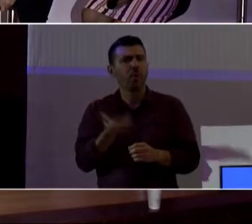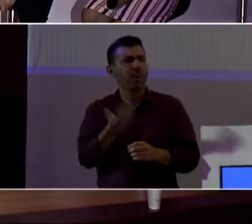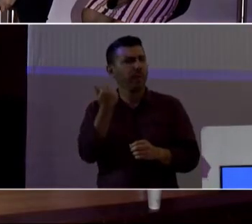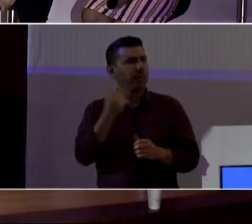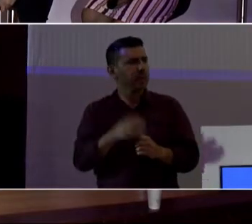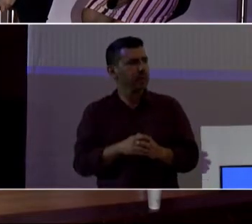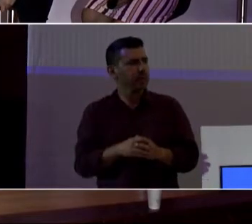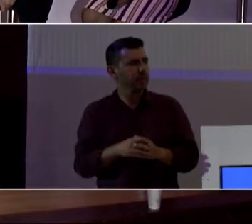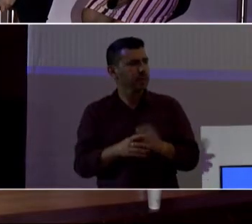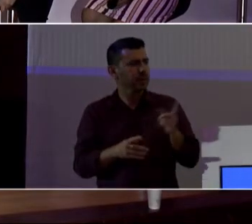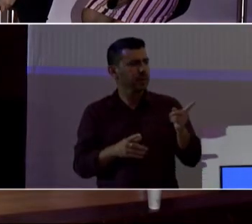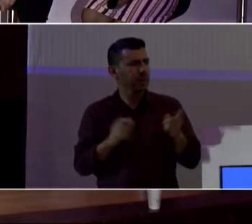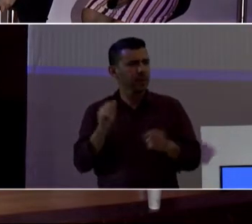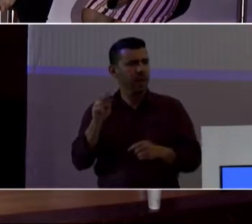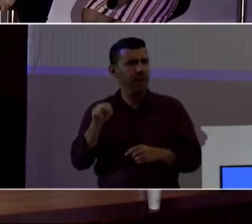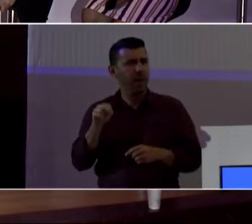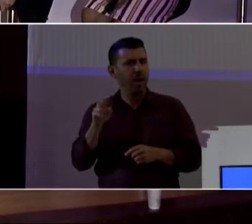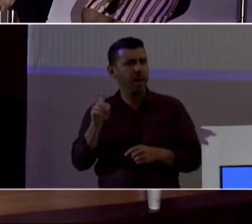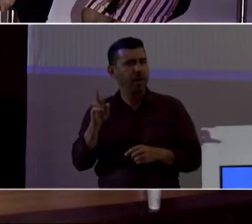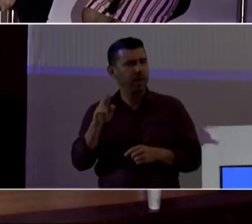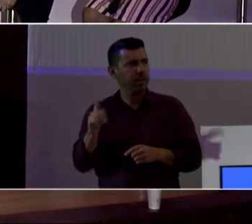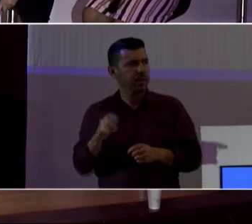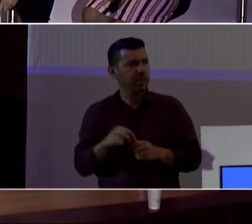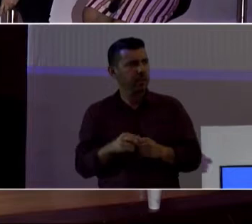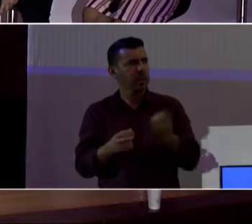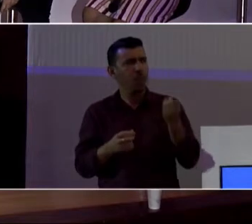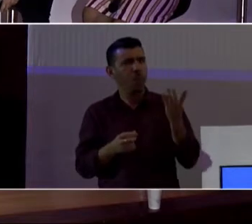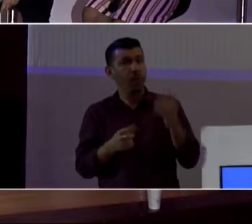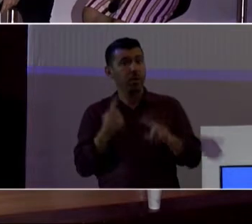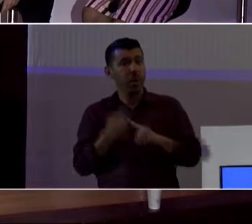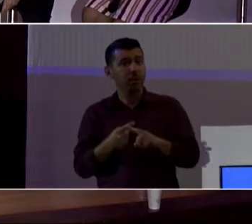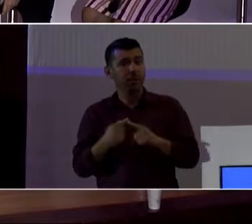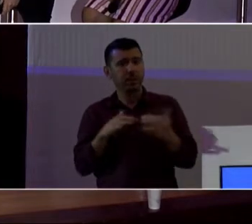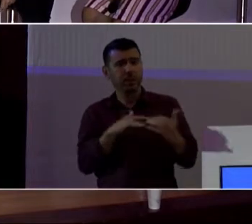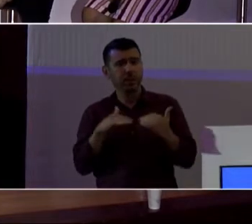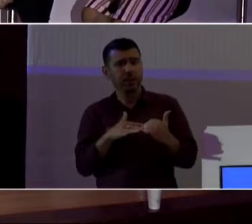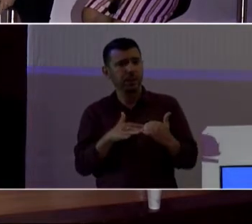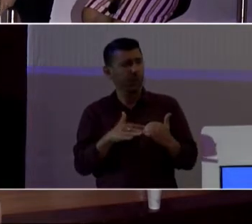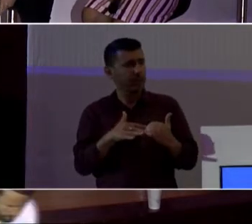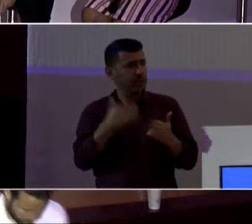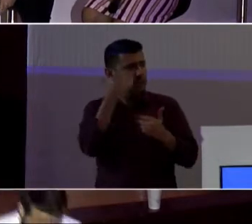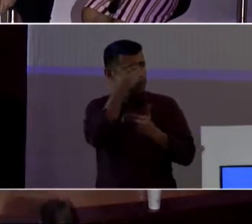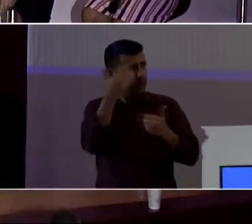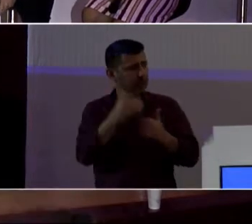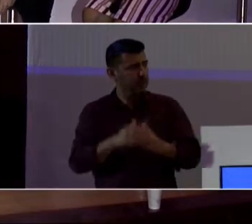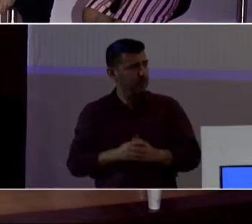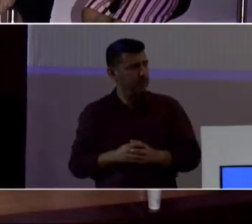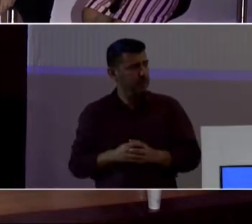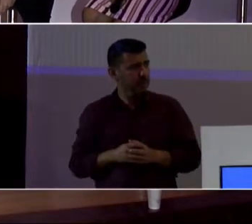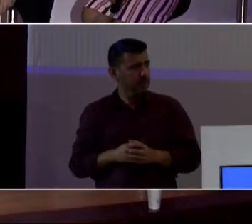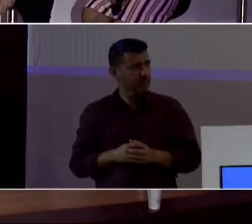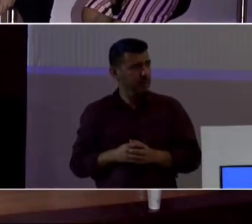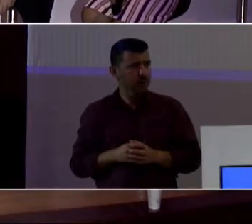6 años, no. ¿Cuántos excombatientes tiene Colombia para definirles una ruta de reincorporación?